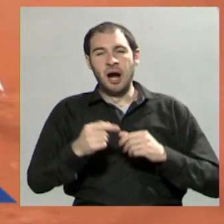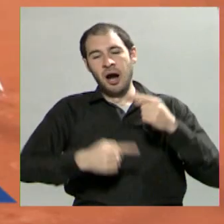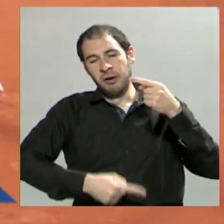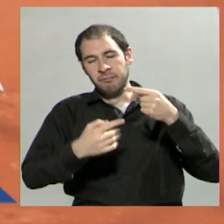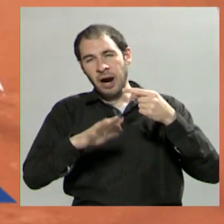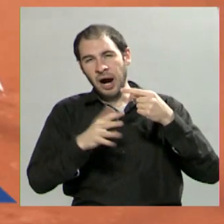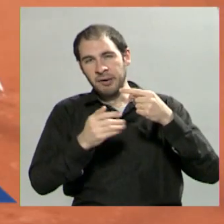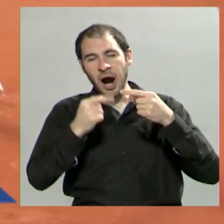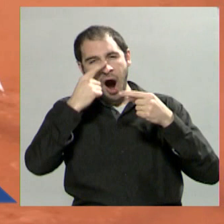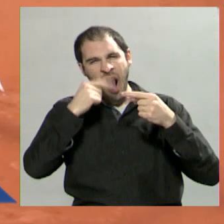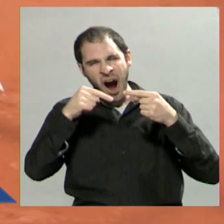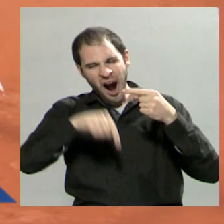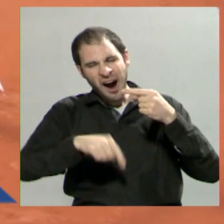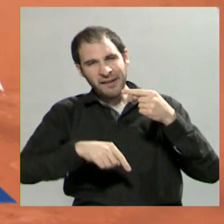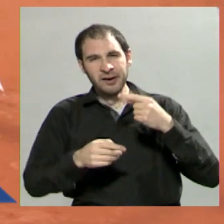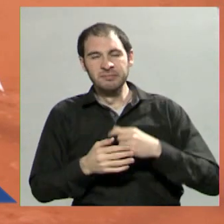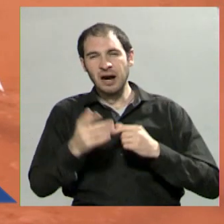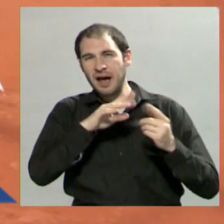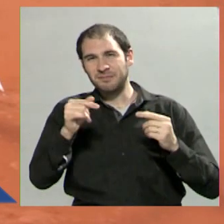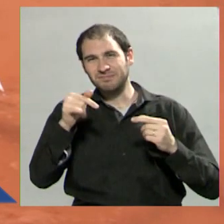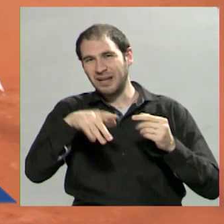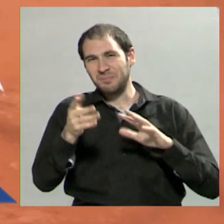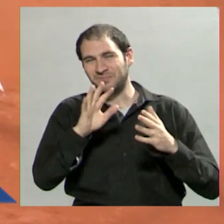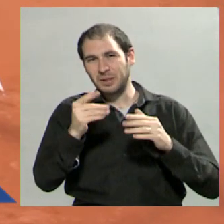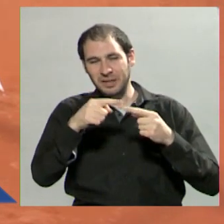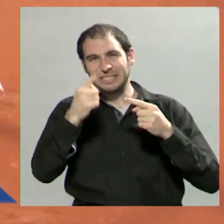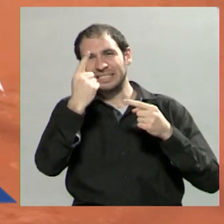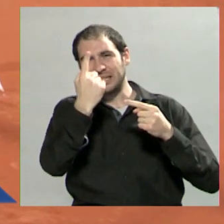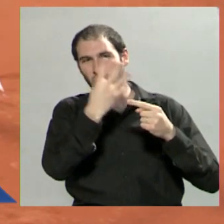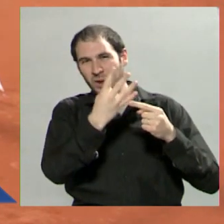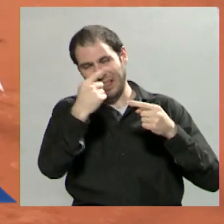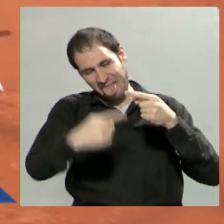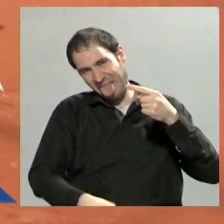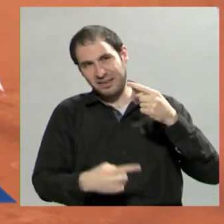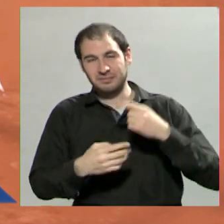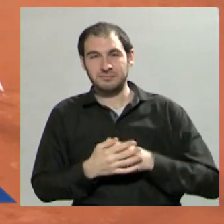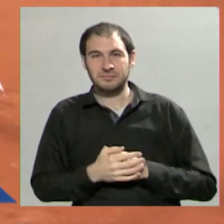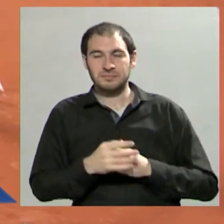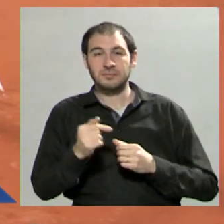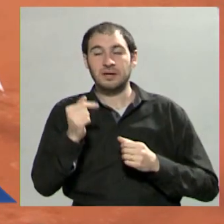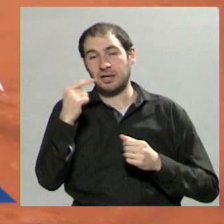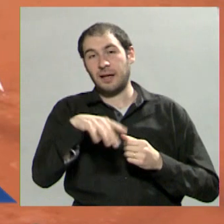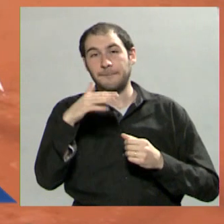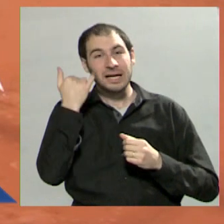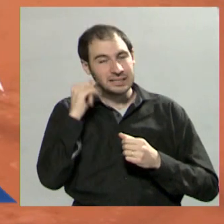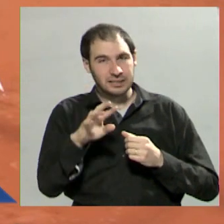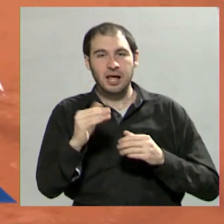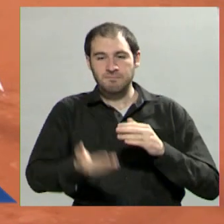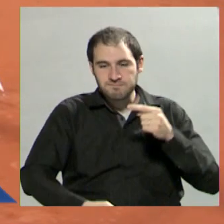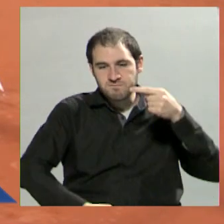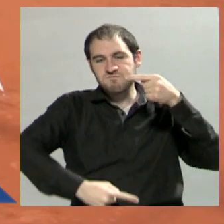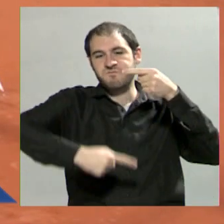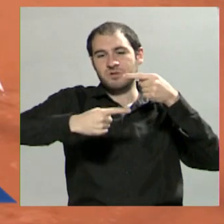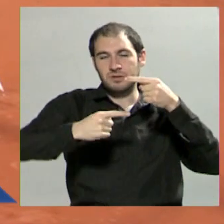por lo menos en los últimos meses, allá por el 140 y pico. estaba Leo Mayer, terminó remontando,